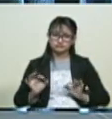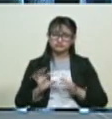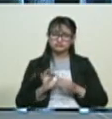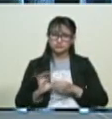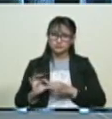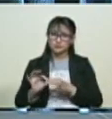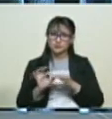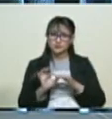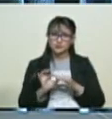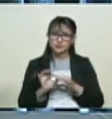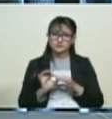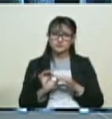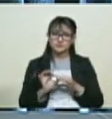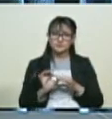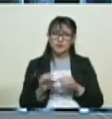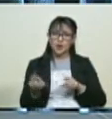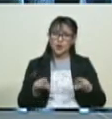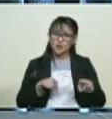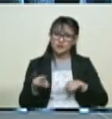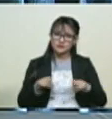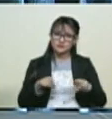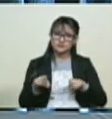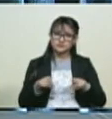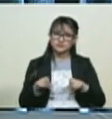a niveles superiores de coordinación